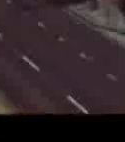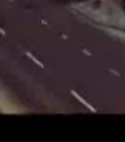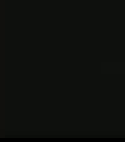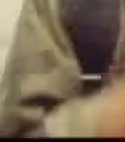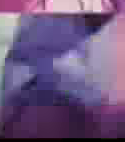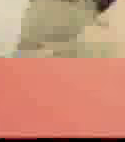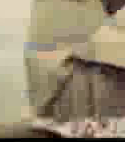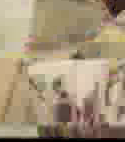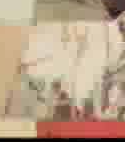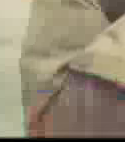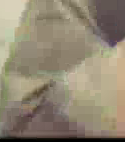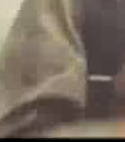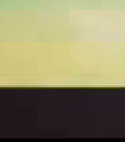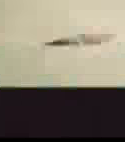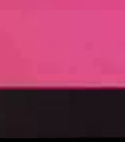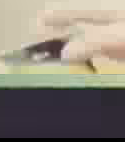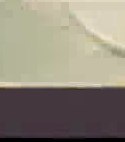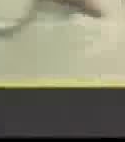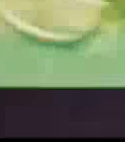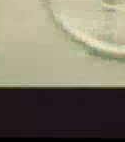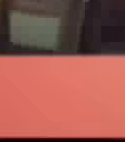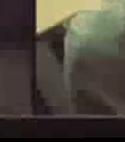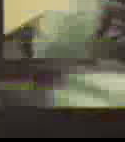pueblo! Receptor.